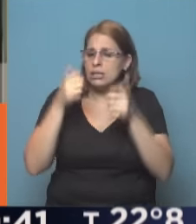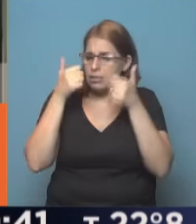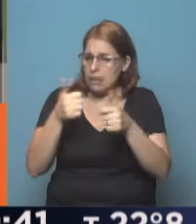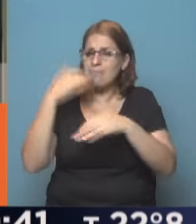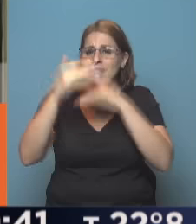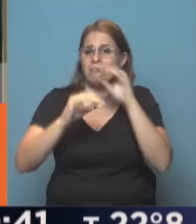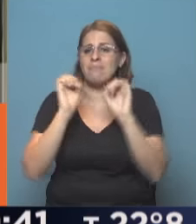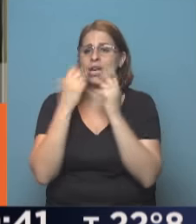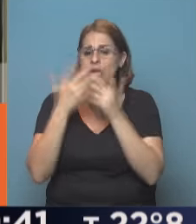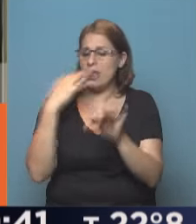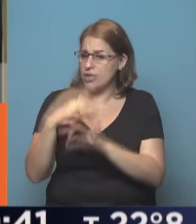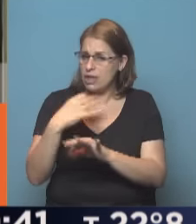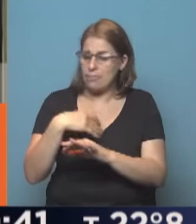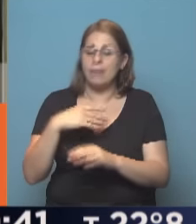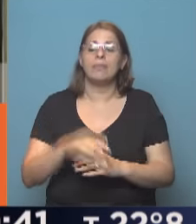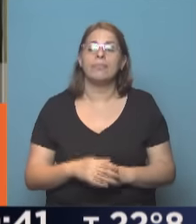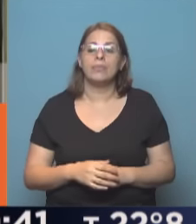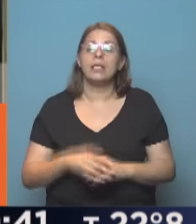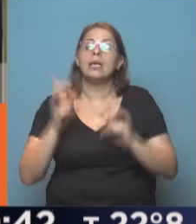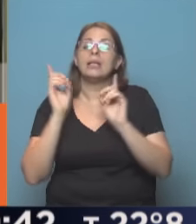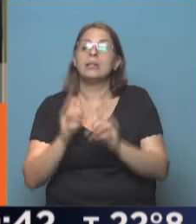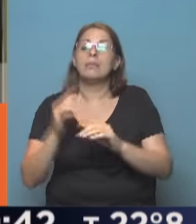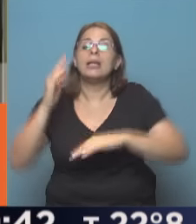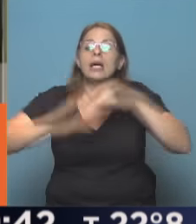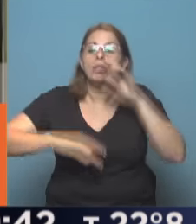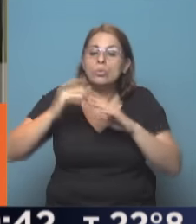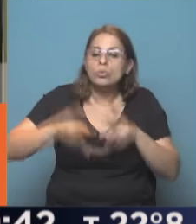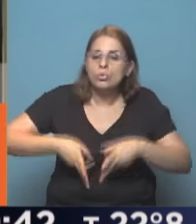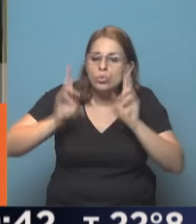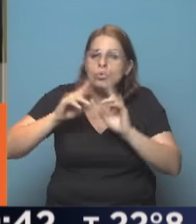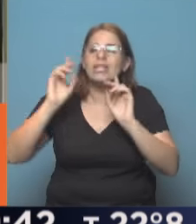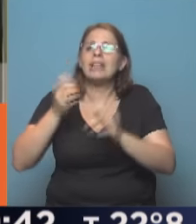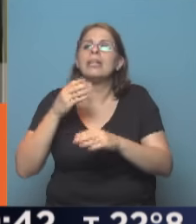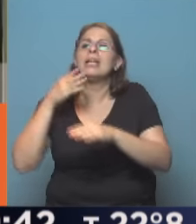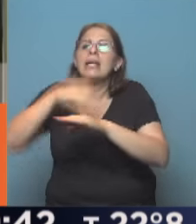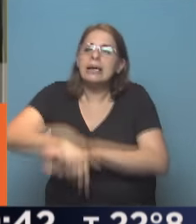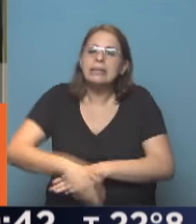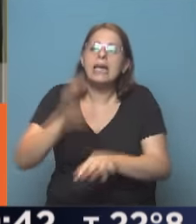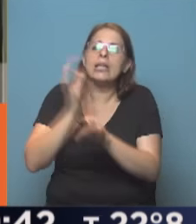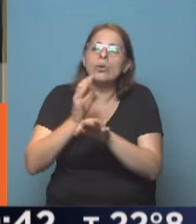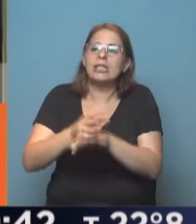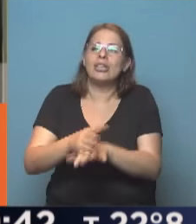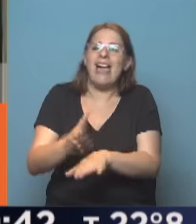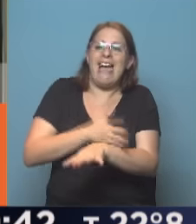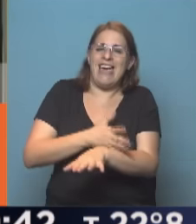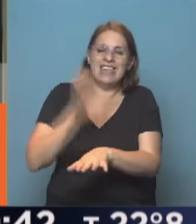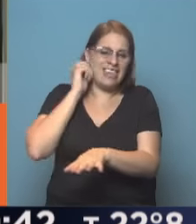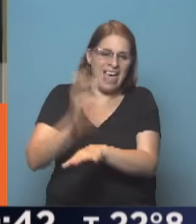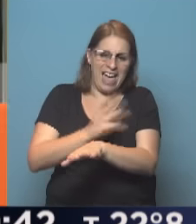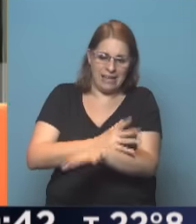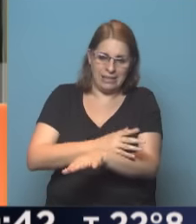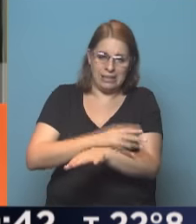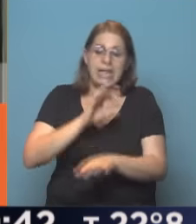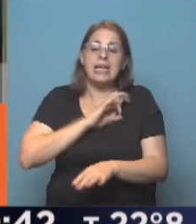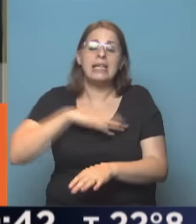continua. Creo que tenemos que mejorar en la infraestructura y también en lo que es el acceso a la educación desde muy temprana edad. Esta prueba PISA, entre